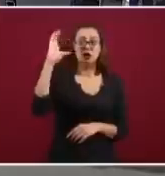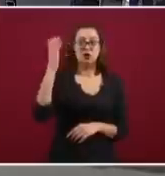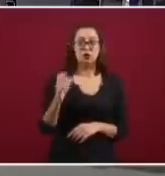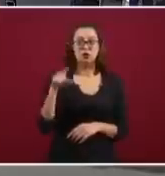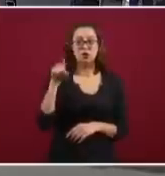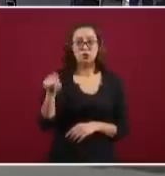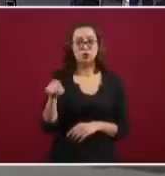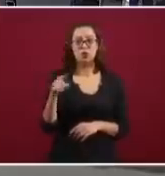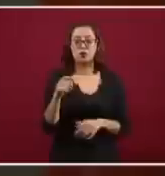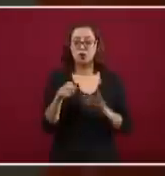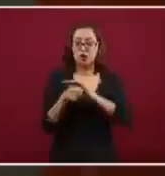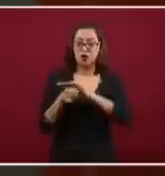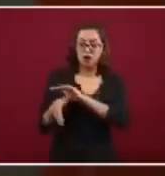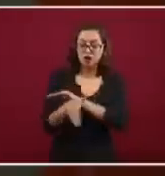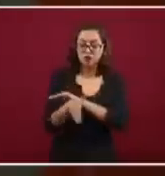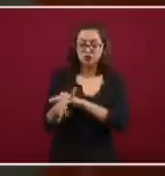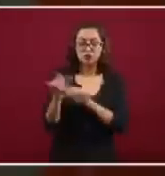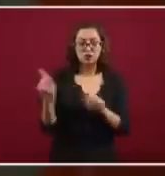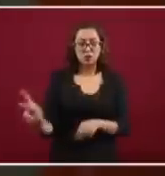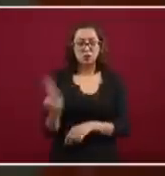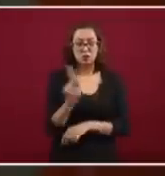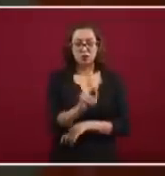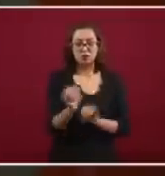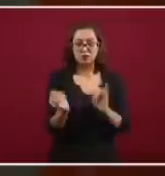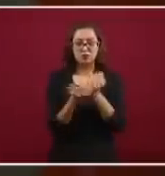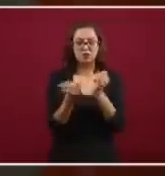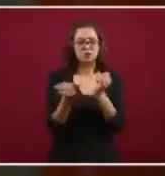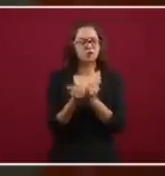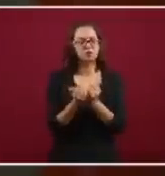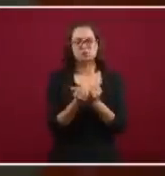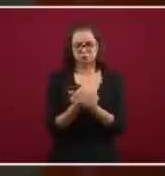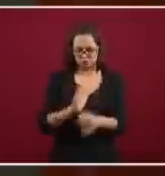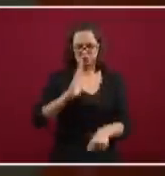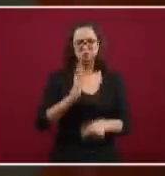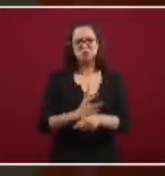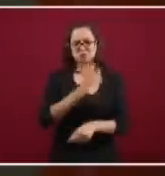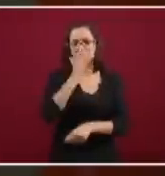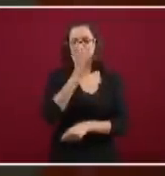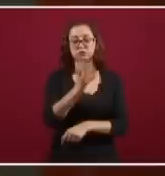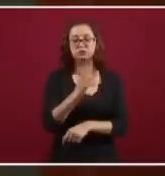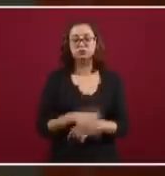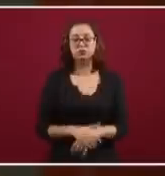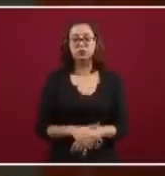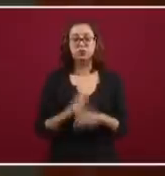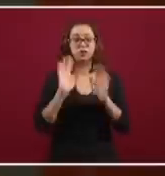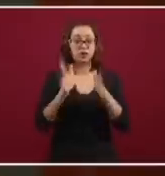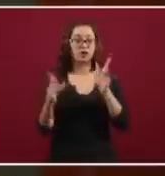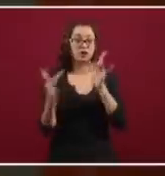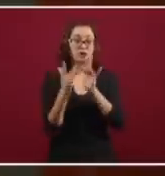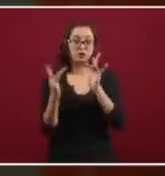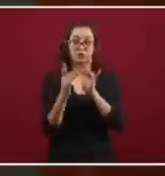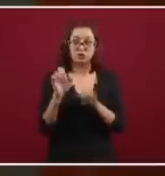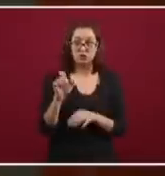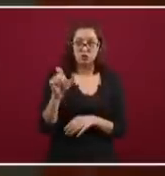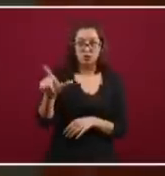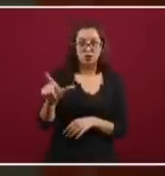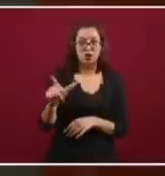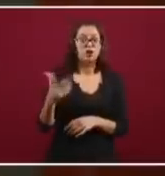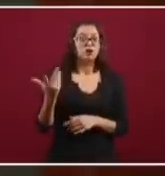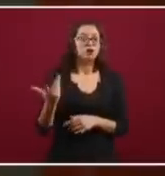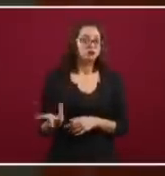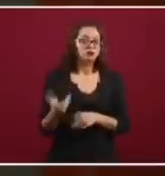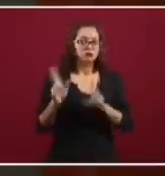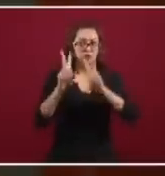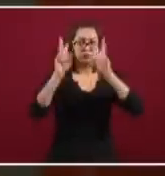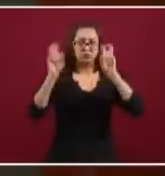ser otro Ayotzinapa, en el sentido de que no iba a haber impunidad. Preguntarle si ya tuvo comunicación con él y si han hablado